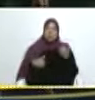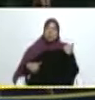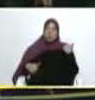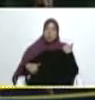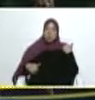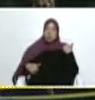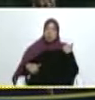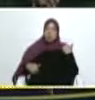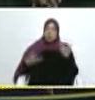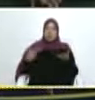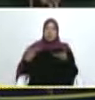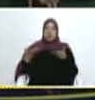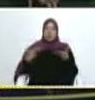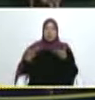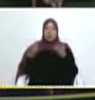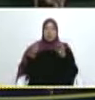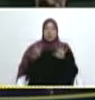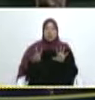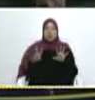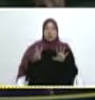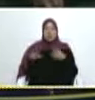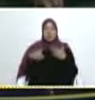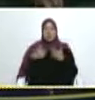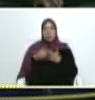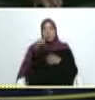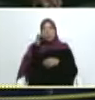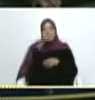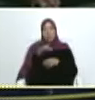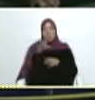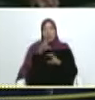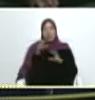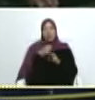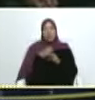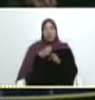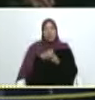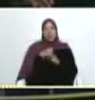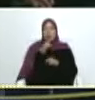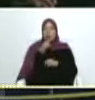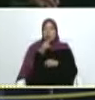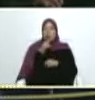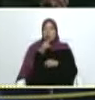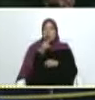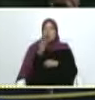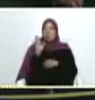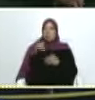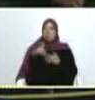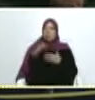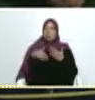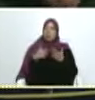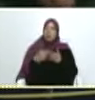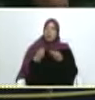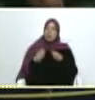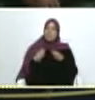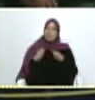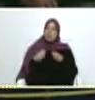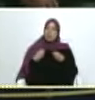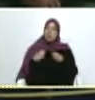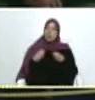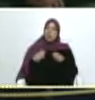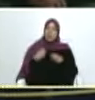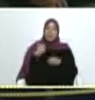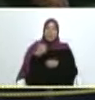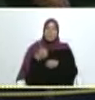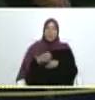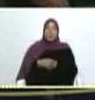ya que esta sexta transformación aborda el tema de la ciudad verde, la ciudad habitable, el vivir viviendo,